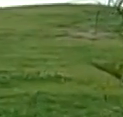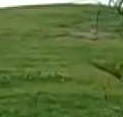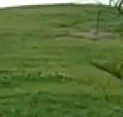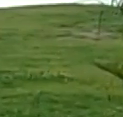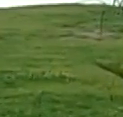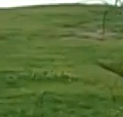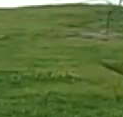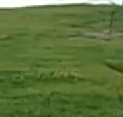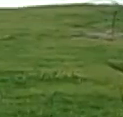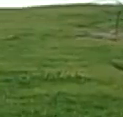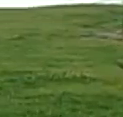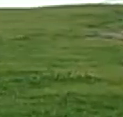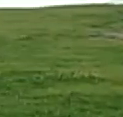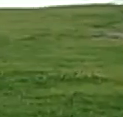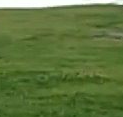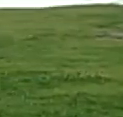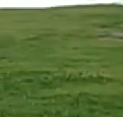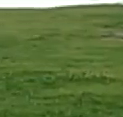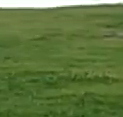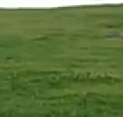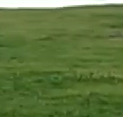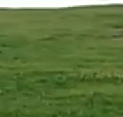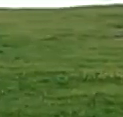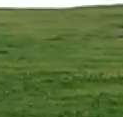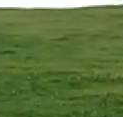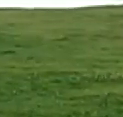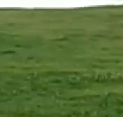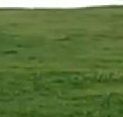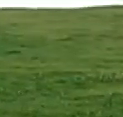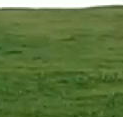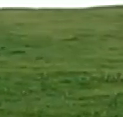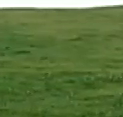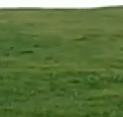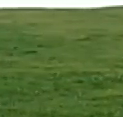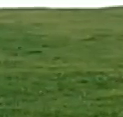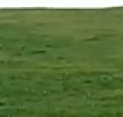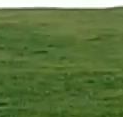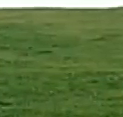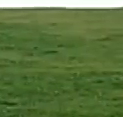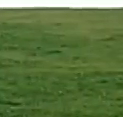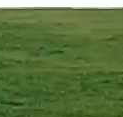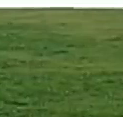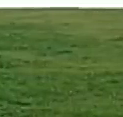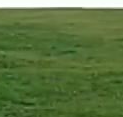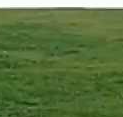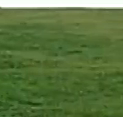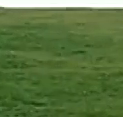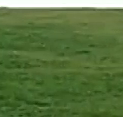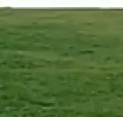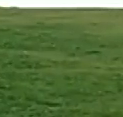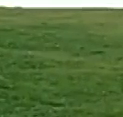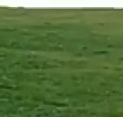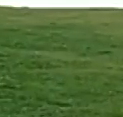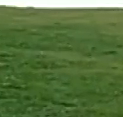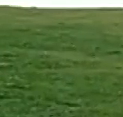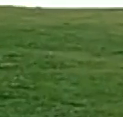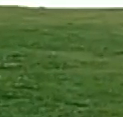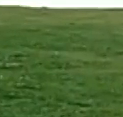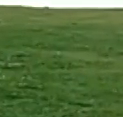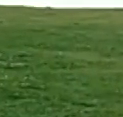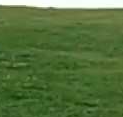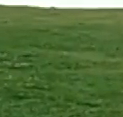fuerza productiva de los consejos comunales y comunas que hacen vida en el distrito capital, Miranda y La Guaira. Hoy, cuando se cumple la meta